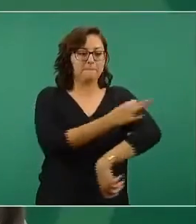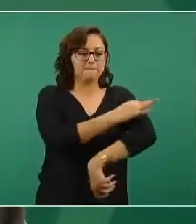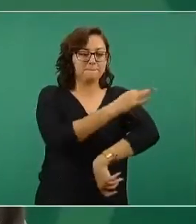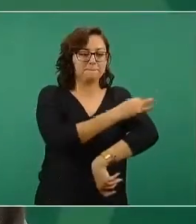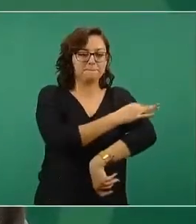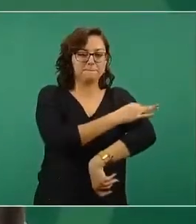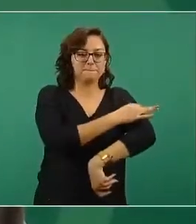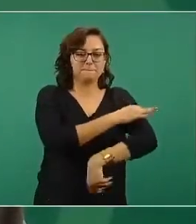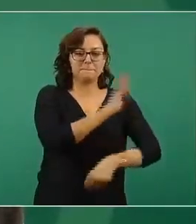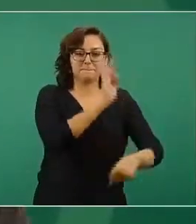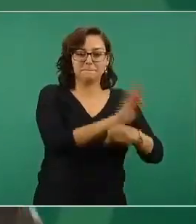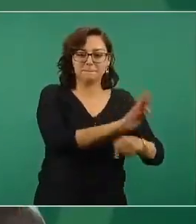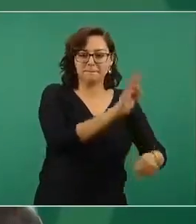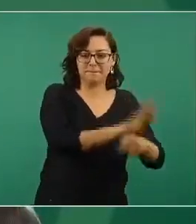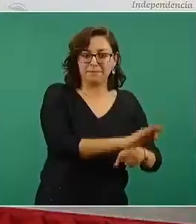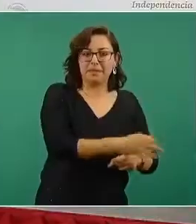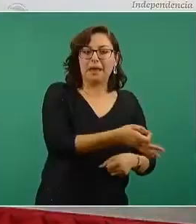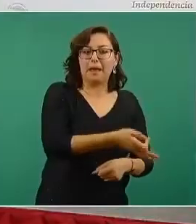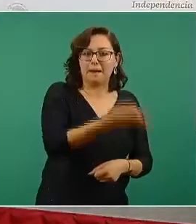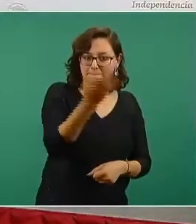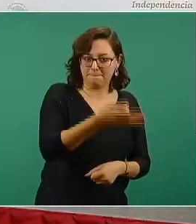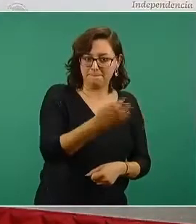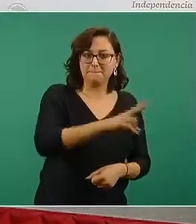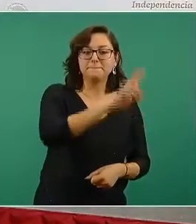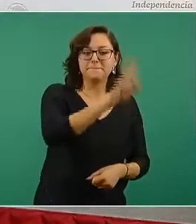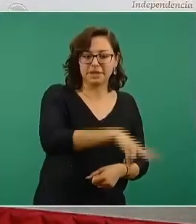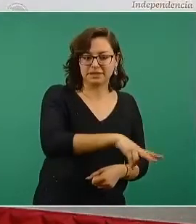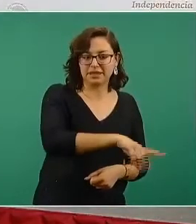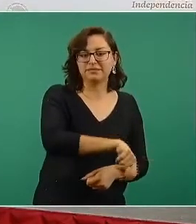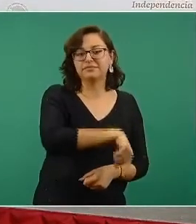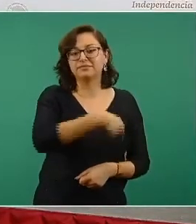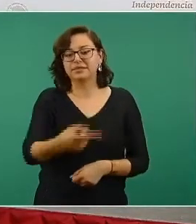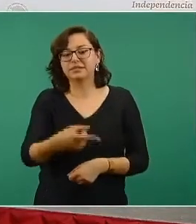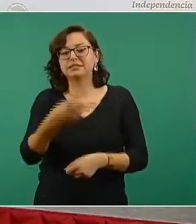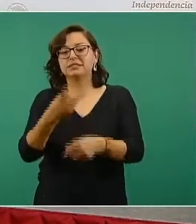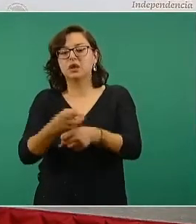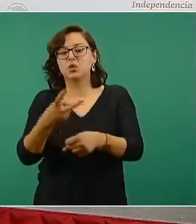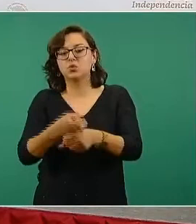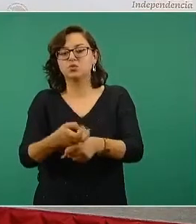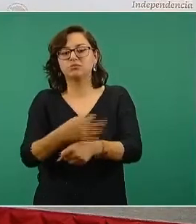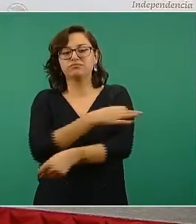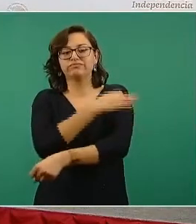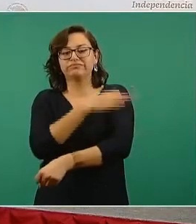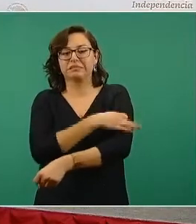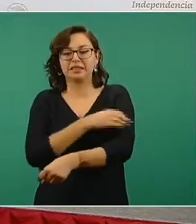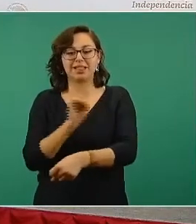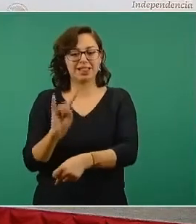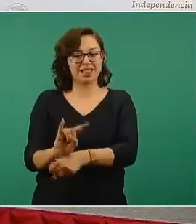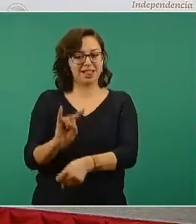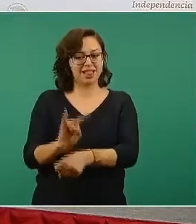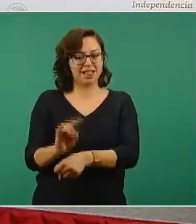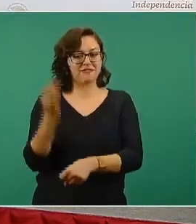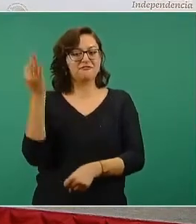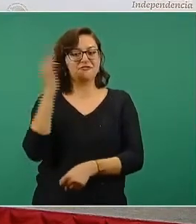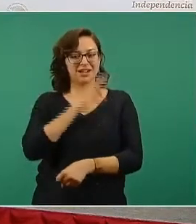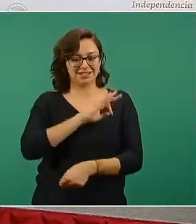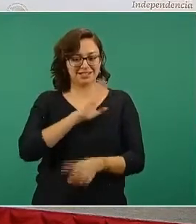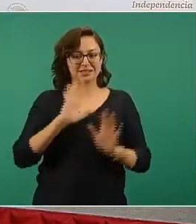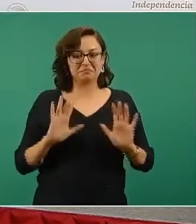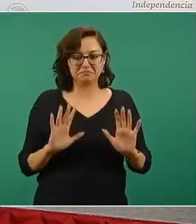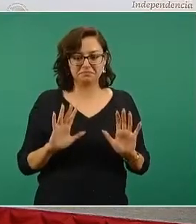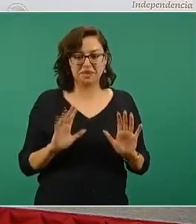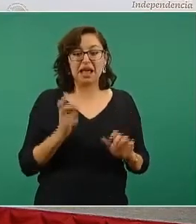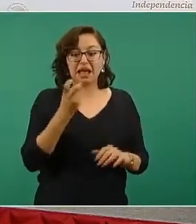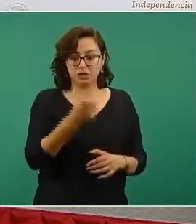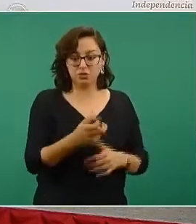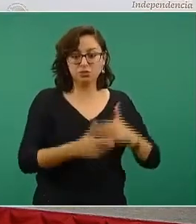Pues en principio ni el individuo ni la persona que participó sabe exactamente. Pero en general hay momentos en que se quita